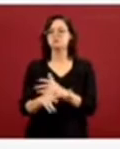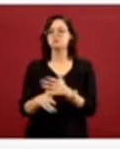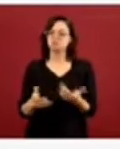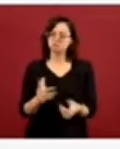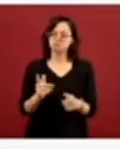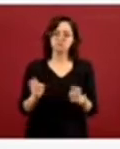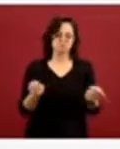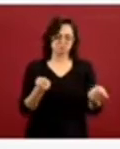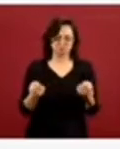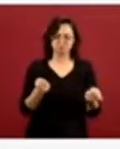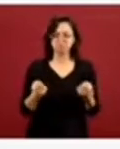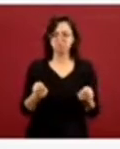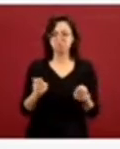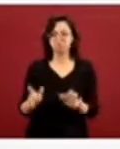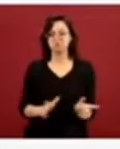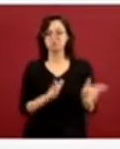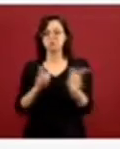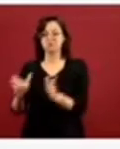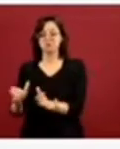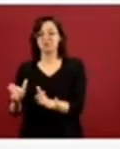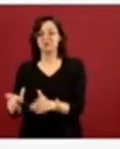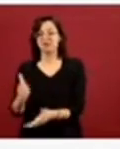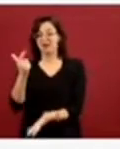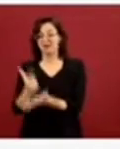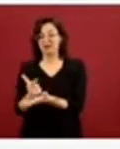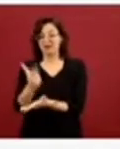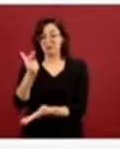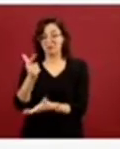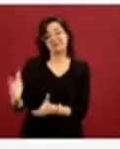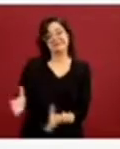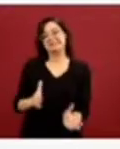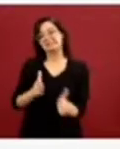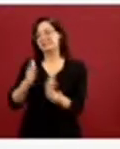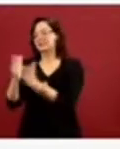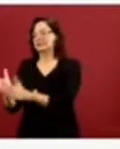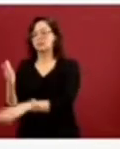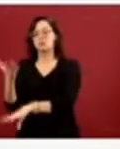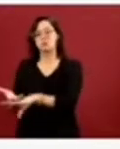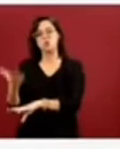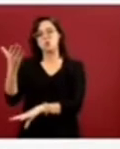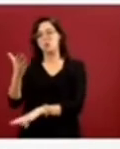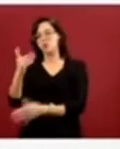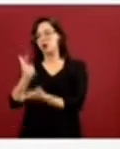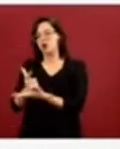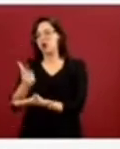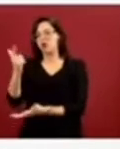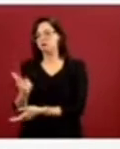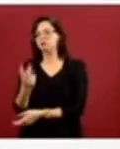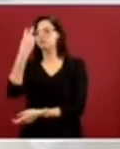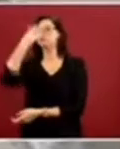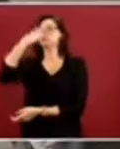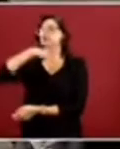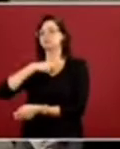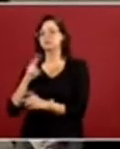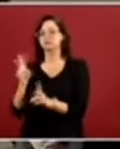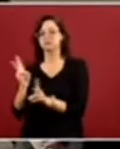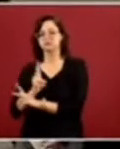otros graves y otros francamente graves con necesidad de soporte ventilatorio mecánico. La siguiente.